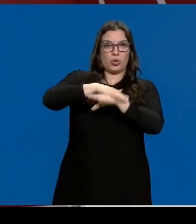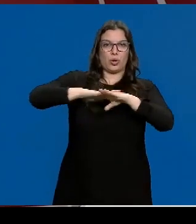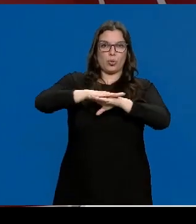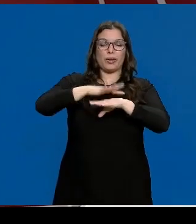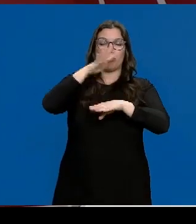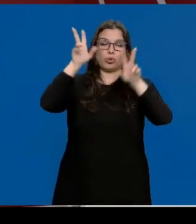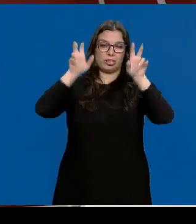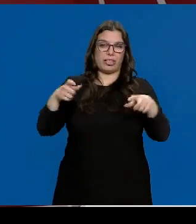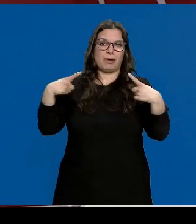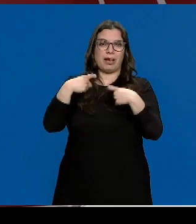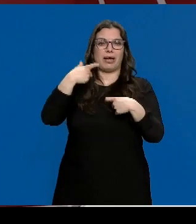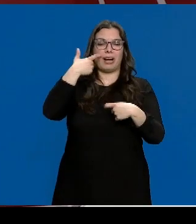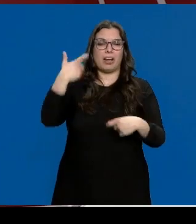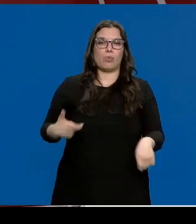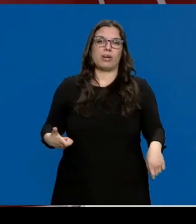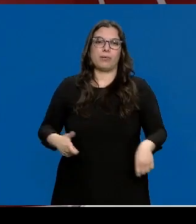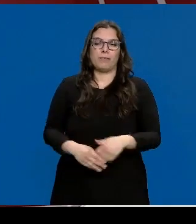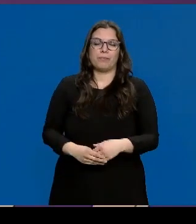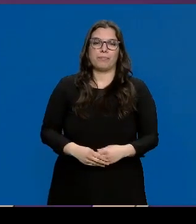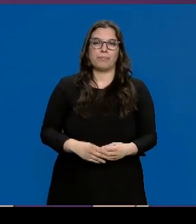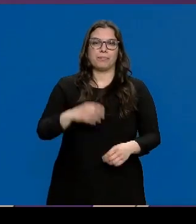coalición a cuenta de la guerra en Ucrania.